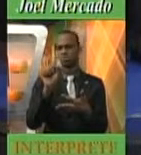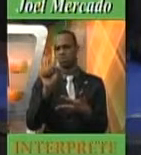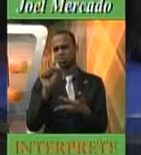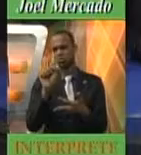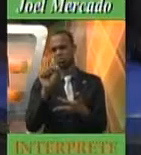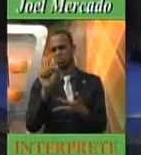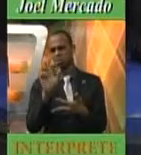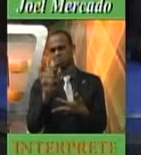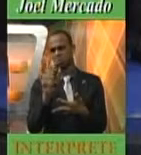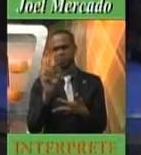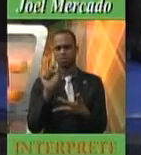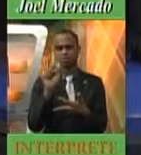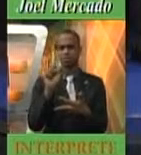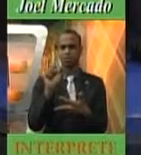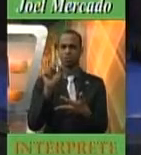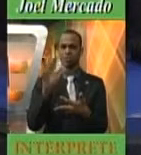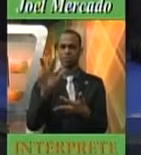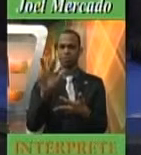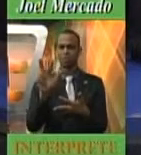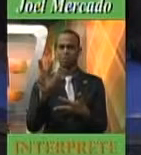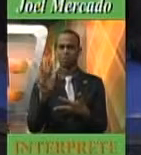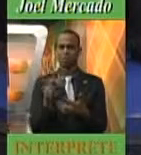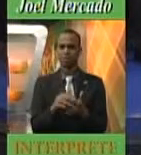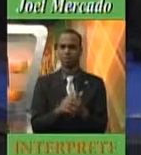2.6.3. Oye, pero se luce.